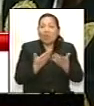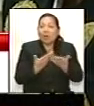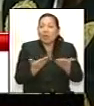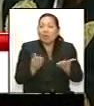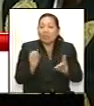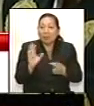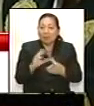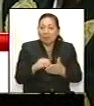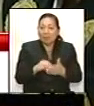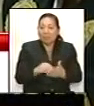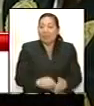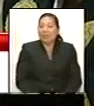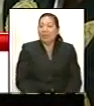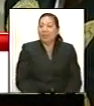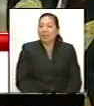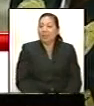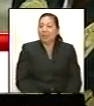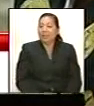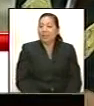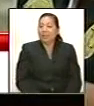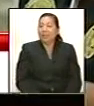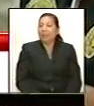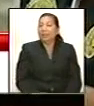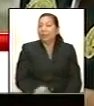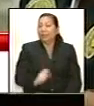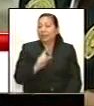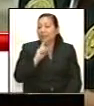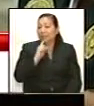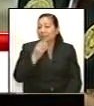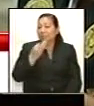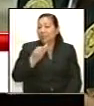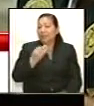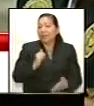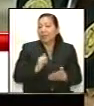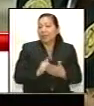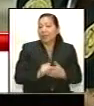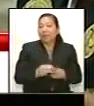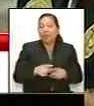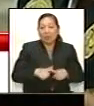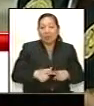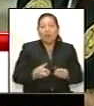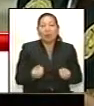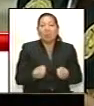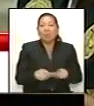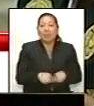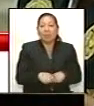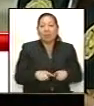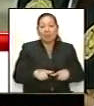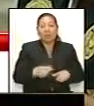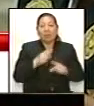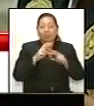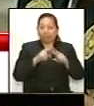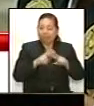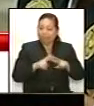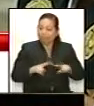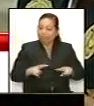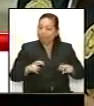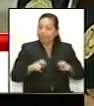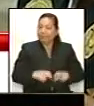muy concretas para poder incorporarlos ahí y es una especialización que va a ir a comisarías y también a unidades de investigación,